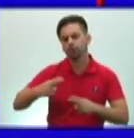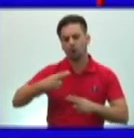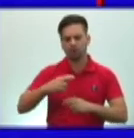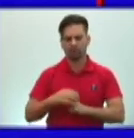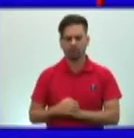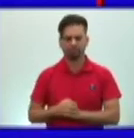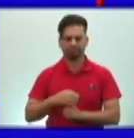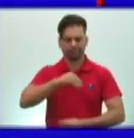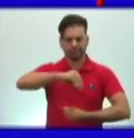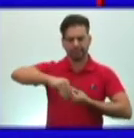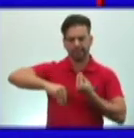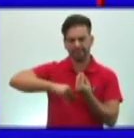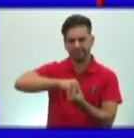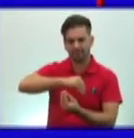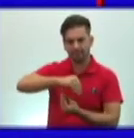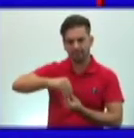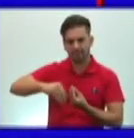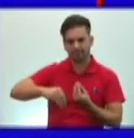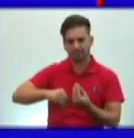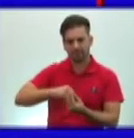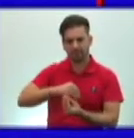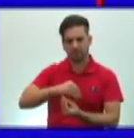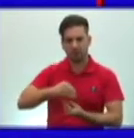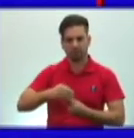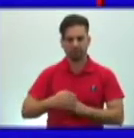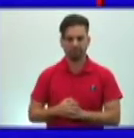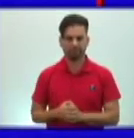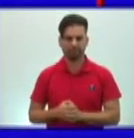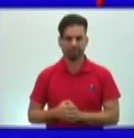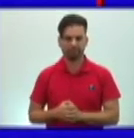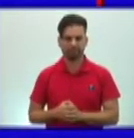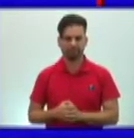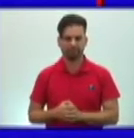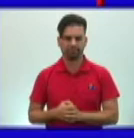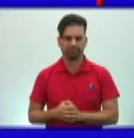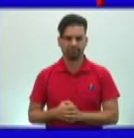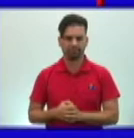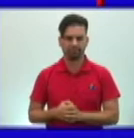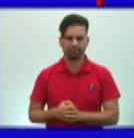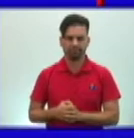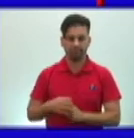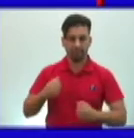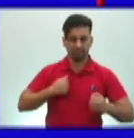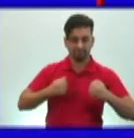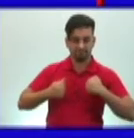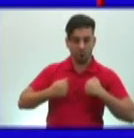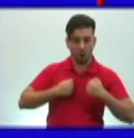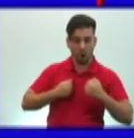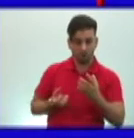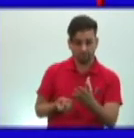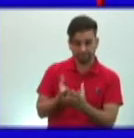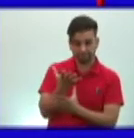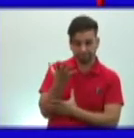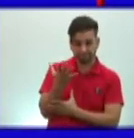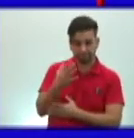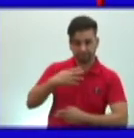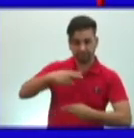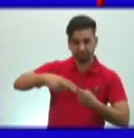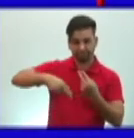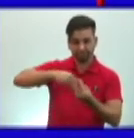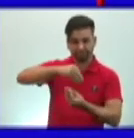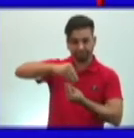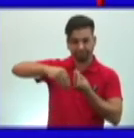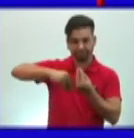especies superiores y que los seres humanos se modifican. Concepción esencialmente materialista y que refuta